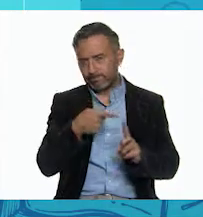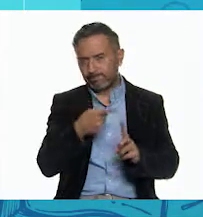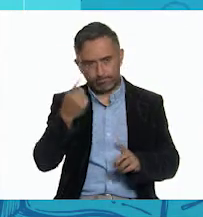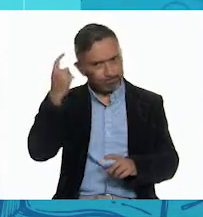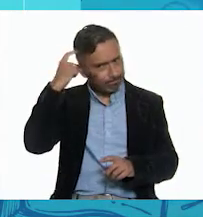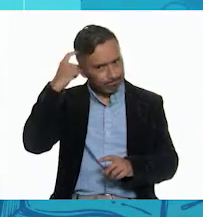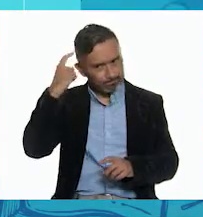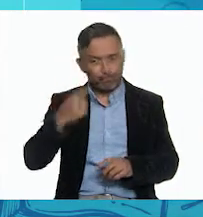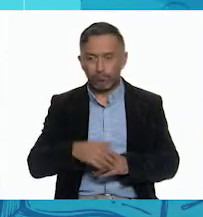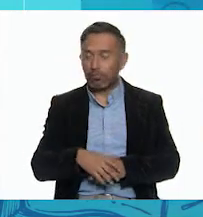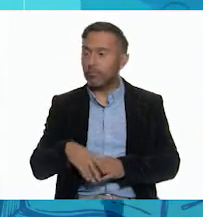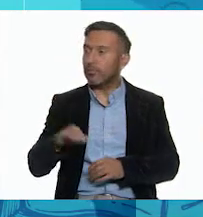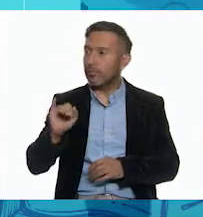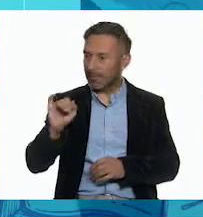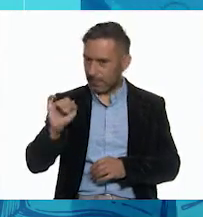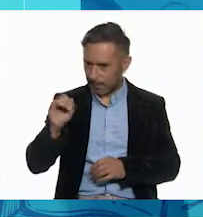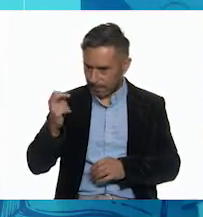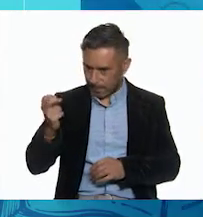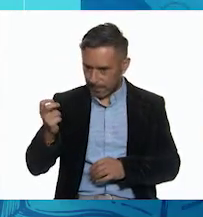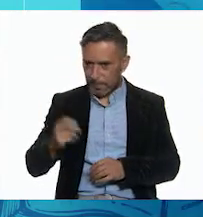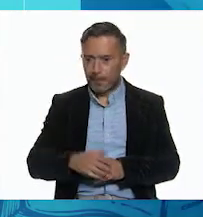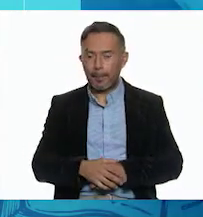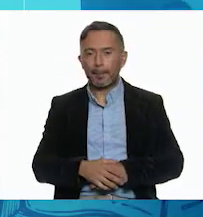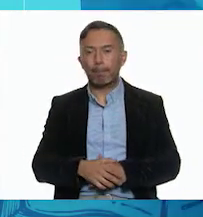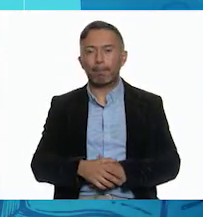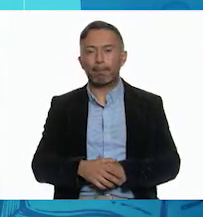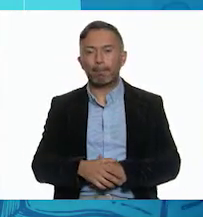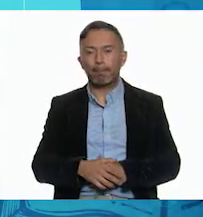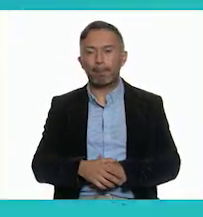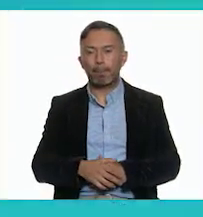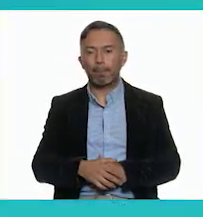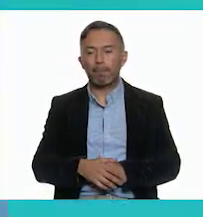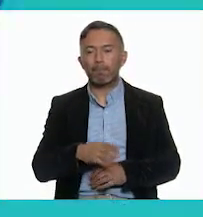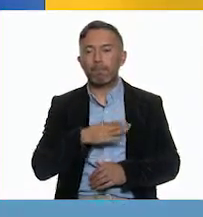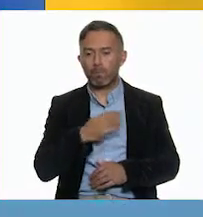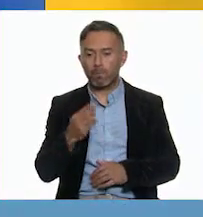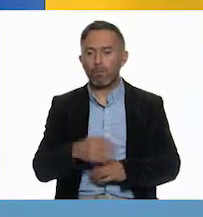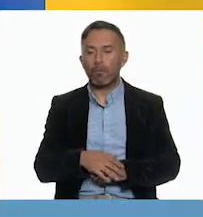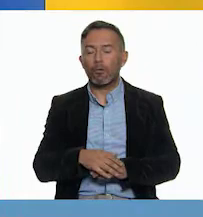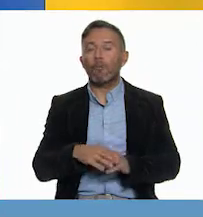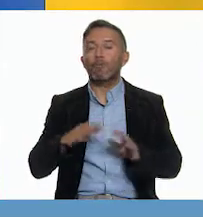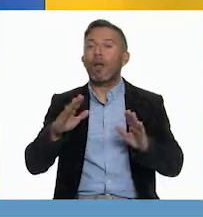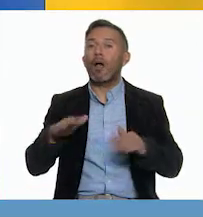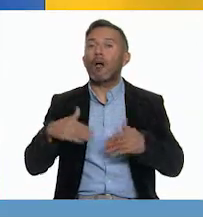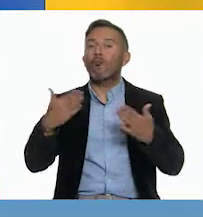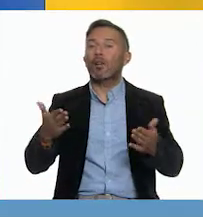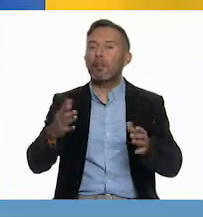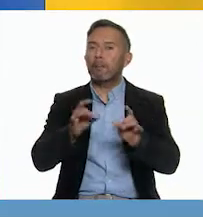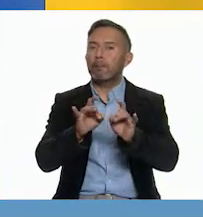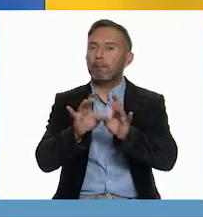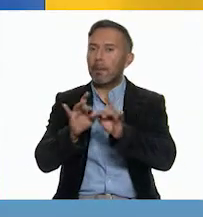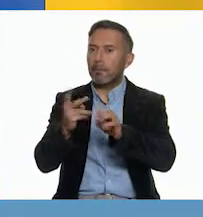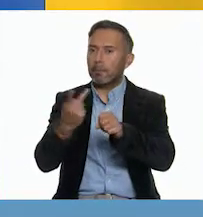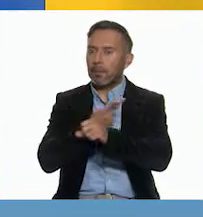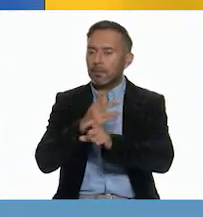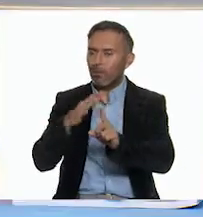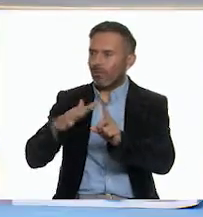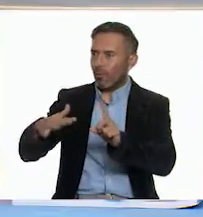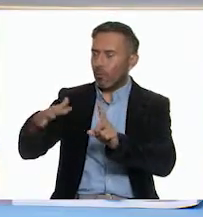Así es, maestra. Bueno, todas las situaciones externas provocan en nosotros una reacción.